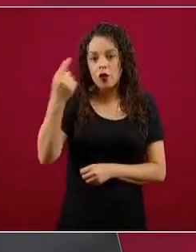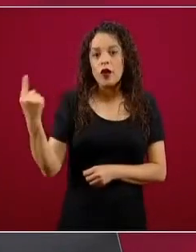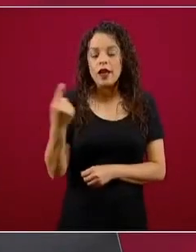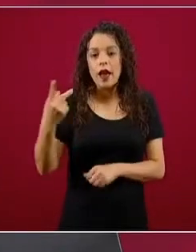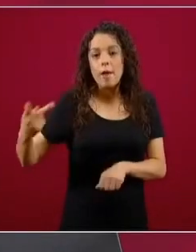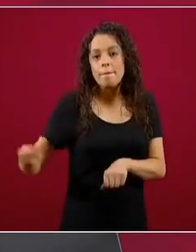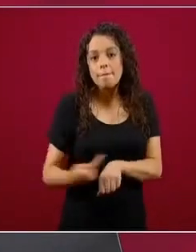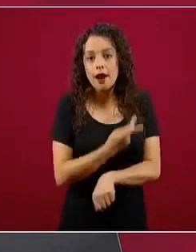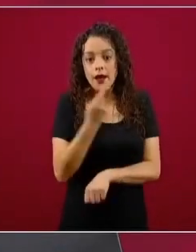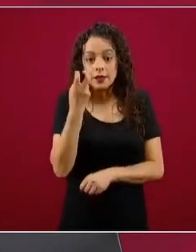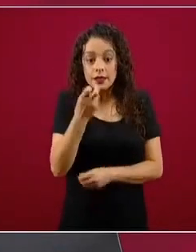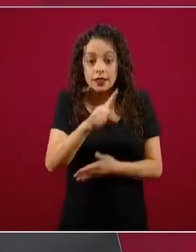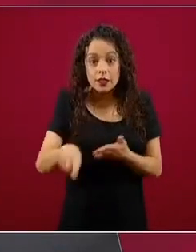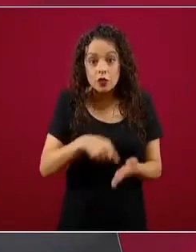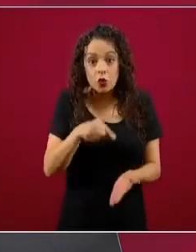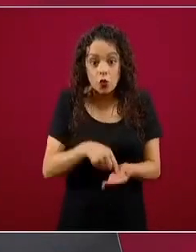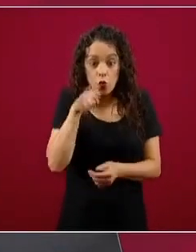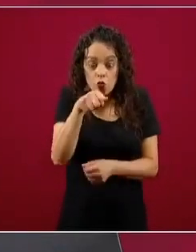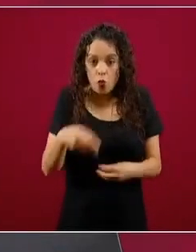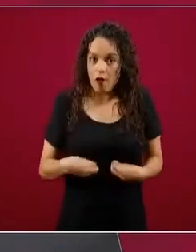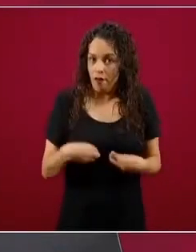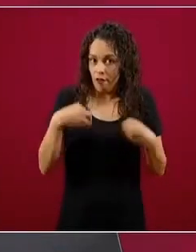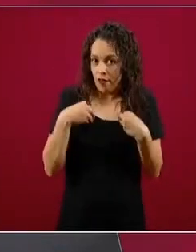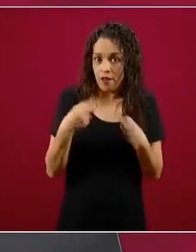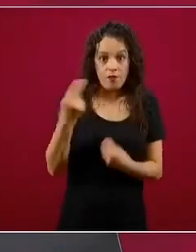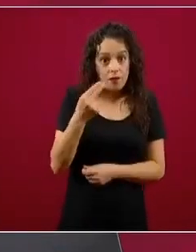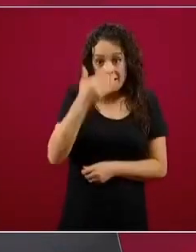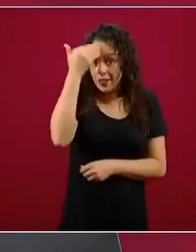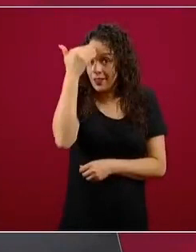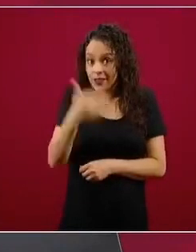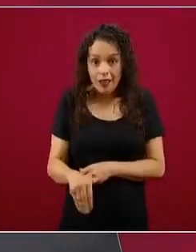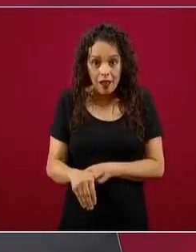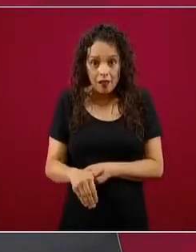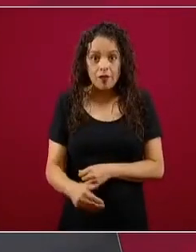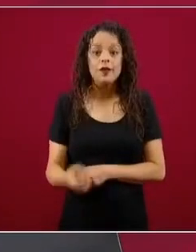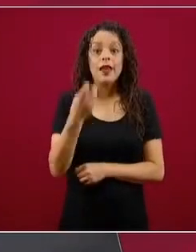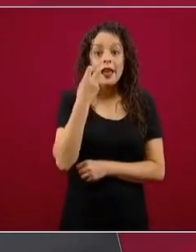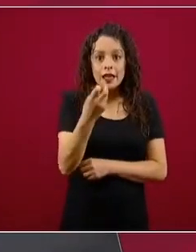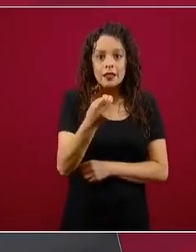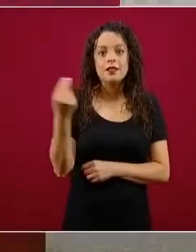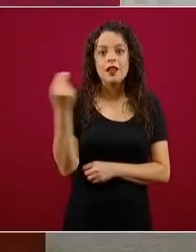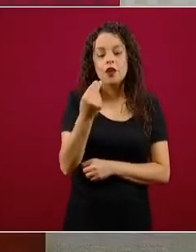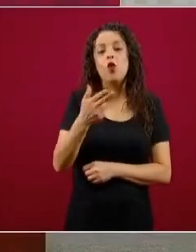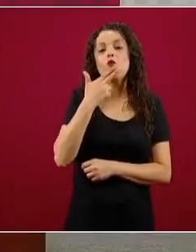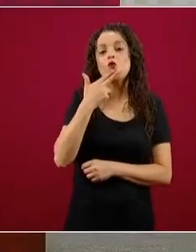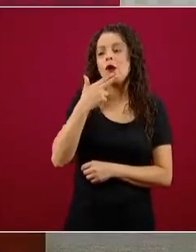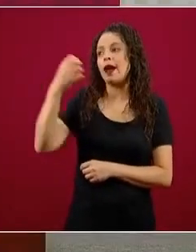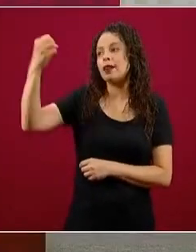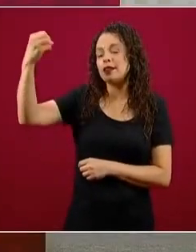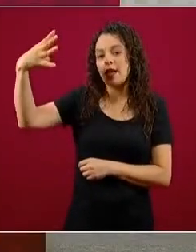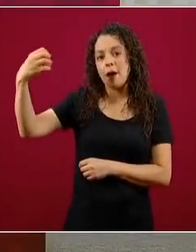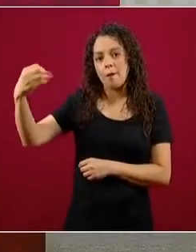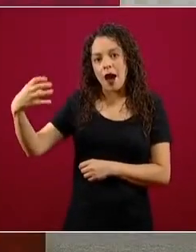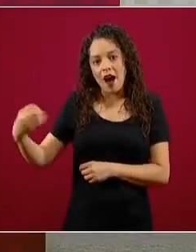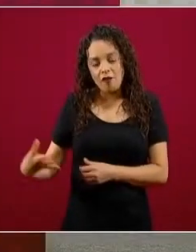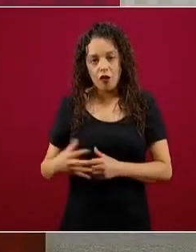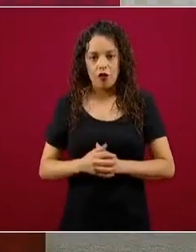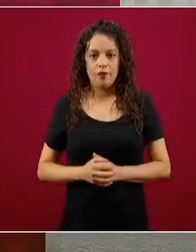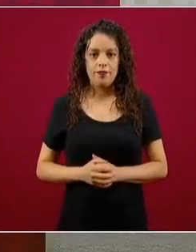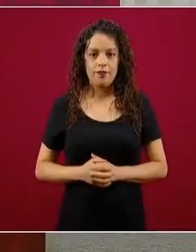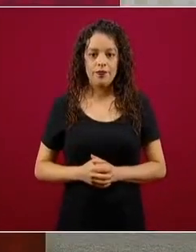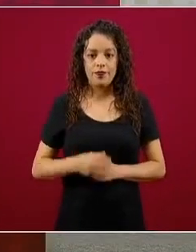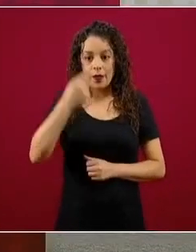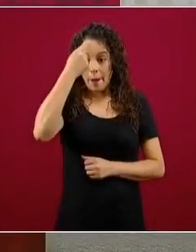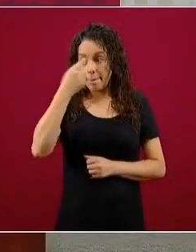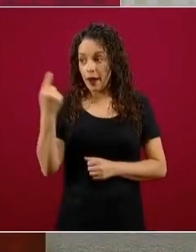está en el lugar donde vive. Para eso sirve el semáforo. El semáforo COVID lo que nos permite es